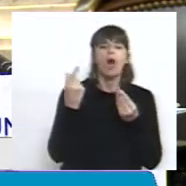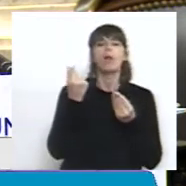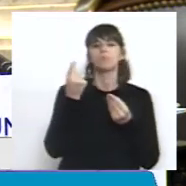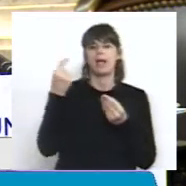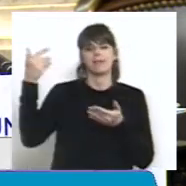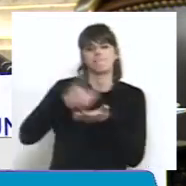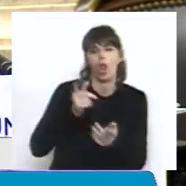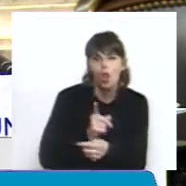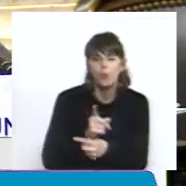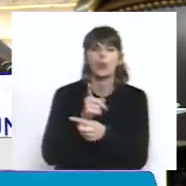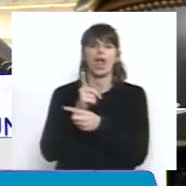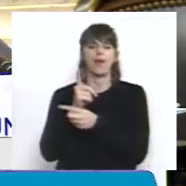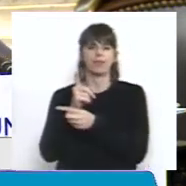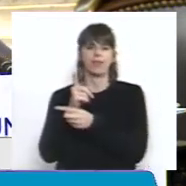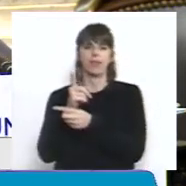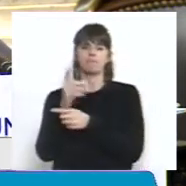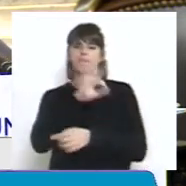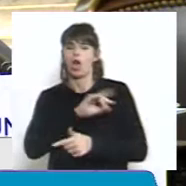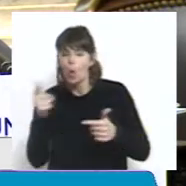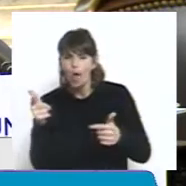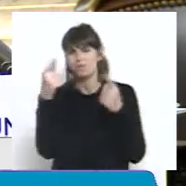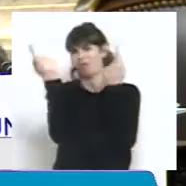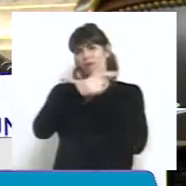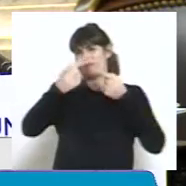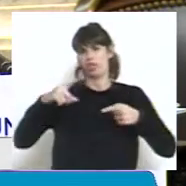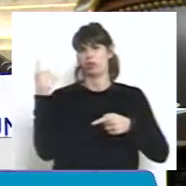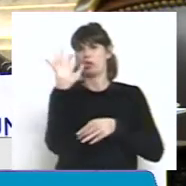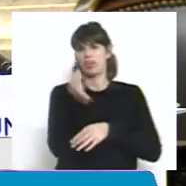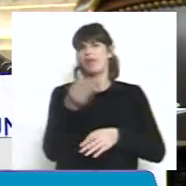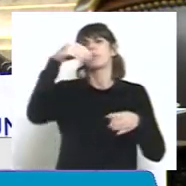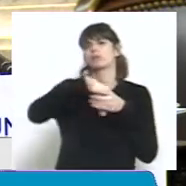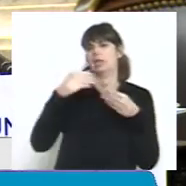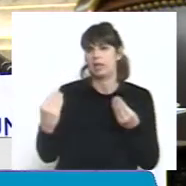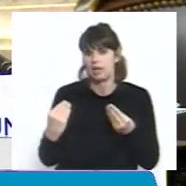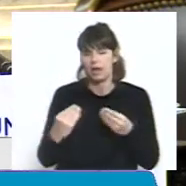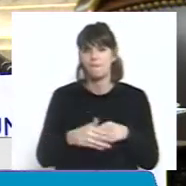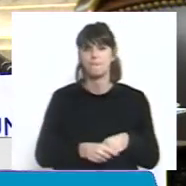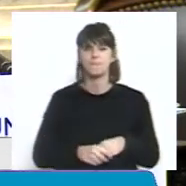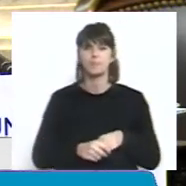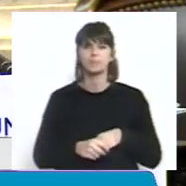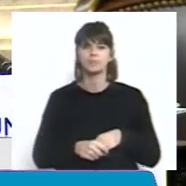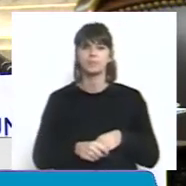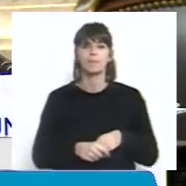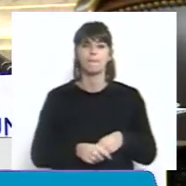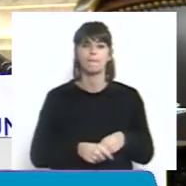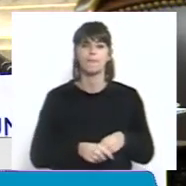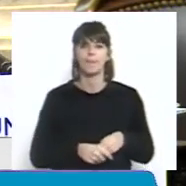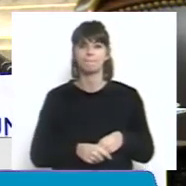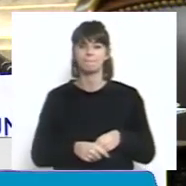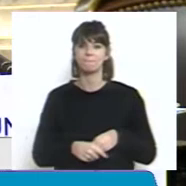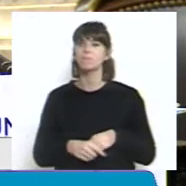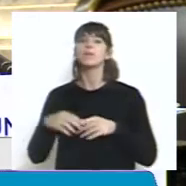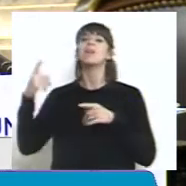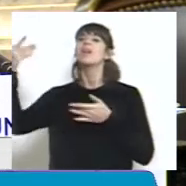utilidades y todas las demás cosas que conocemos que componen ese rubro, y va a ingresar aproximadamente